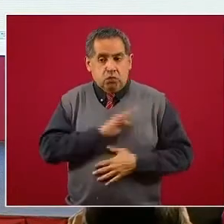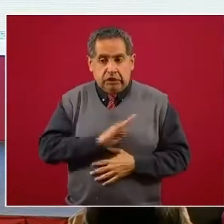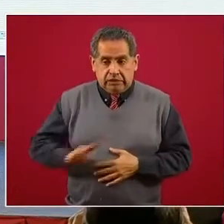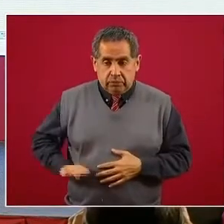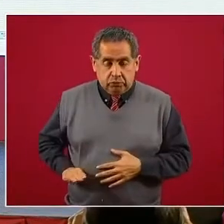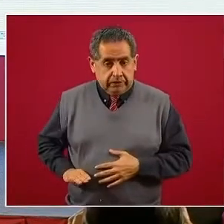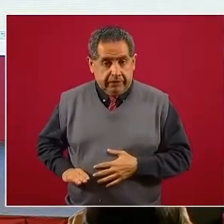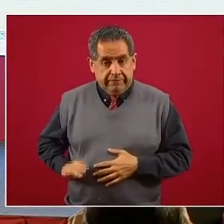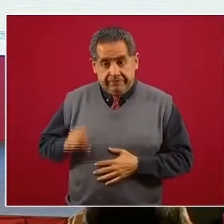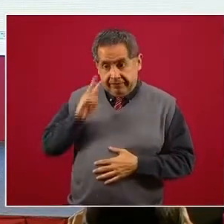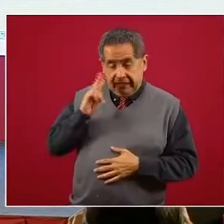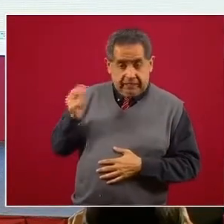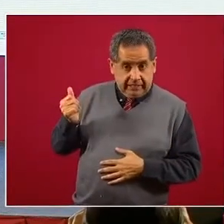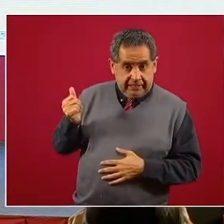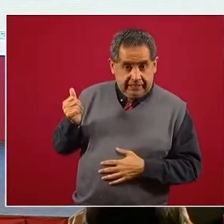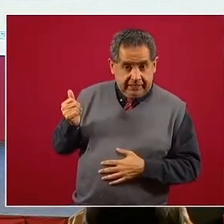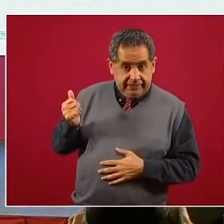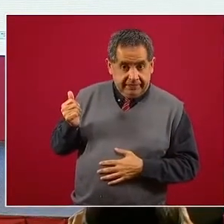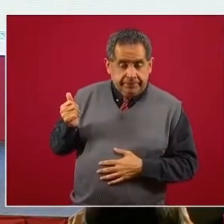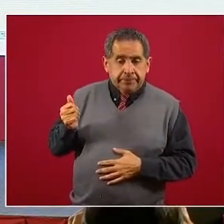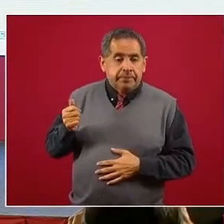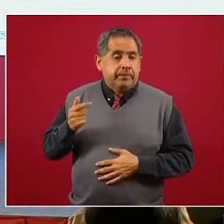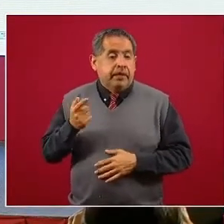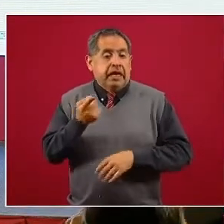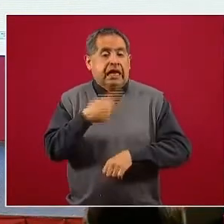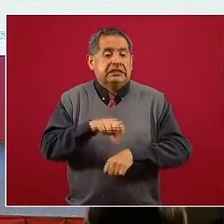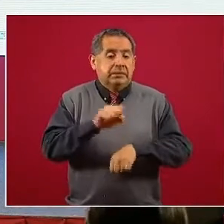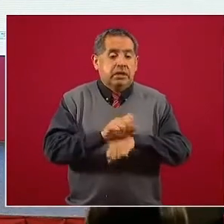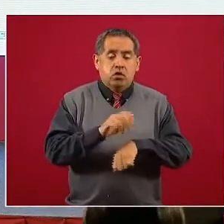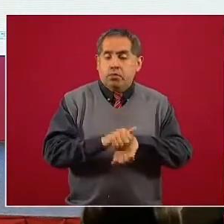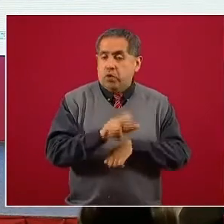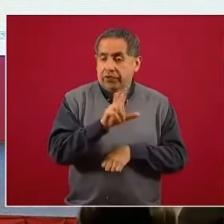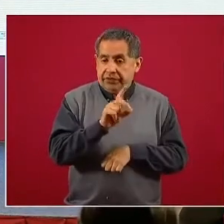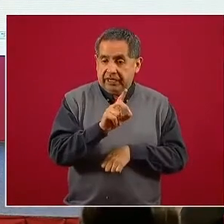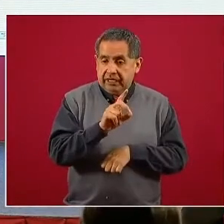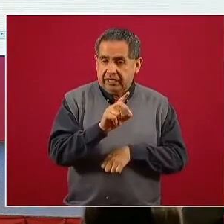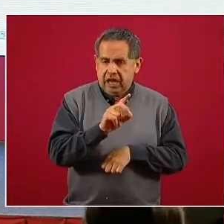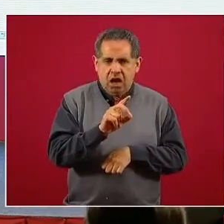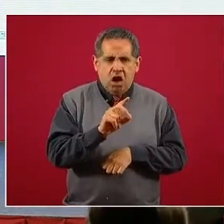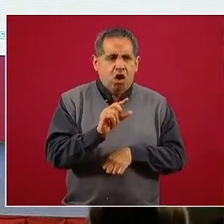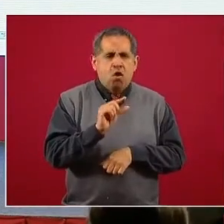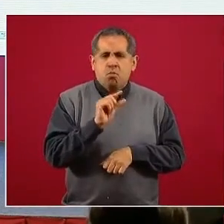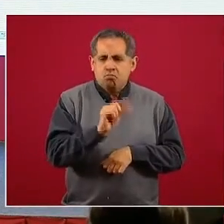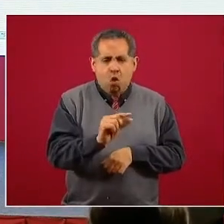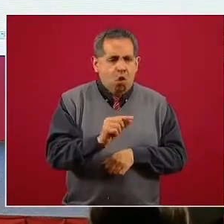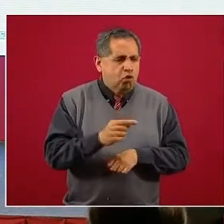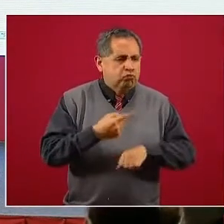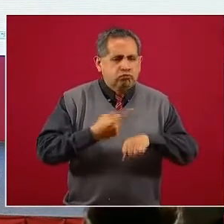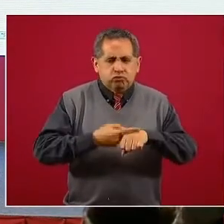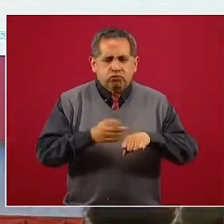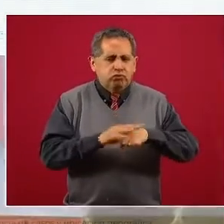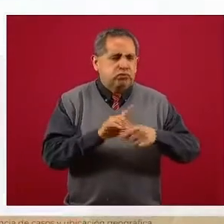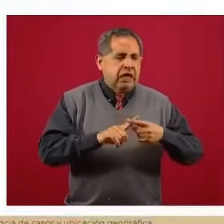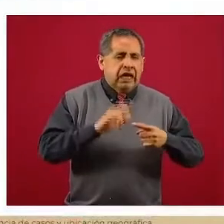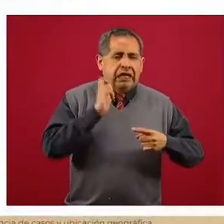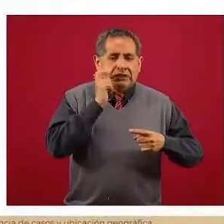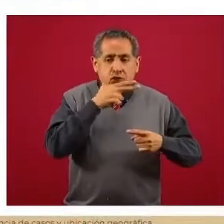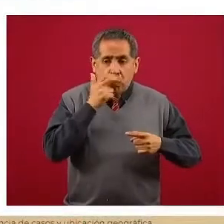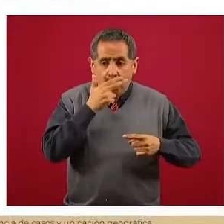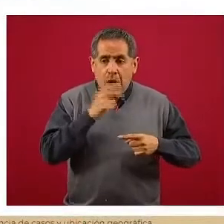noten ustedes que los municipios que en la semana 30 tienen las menores tasas de incidencia, que son Chihuahua y